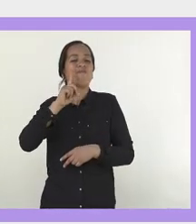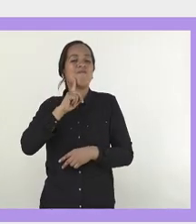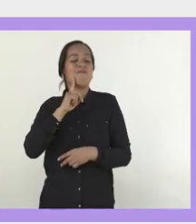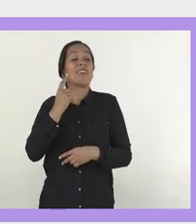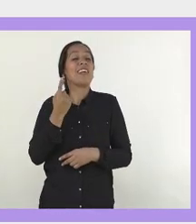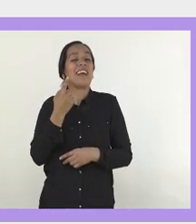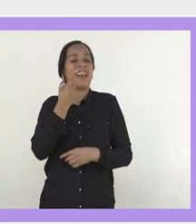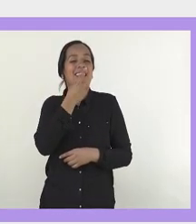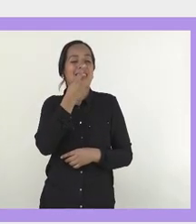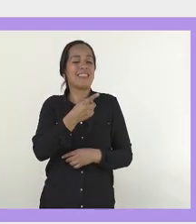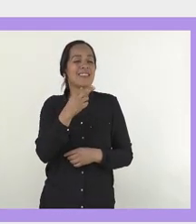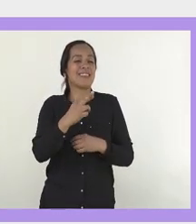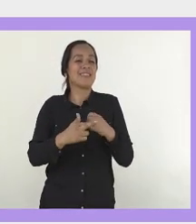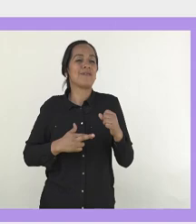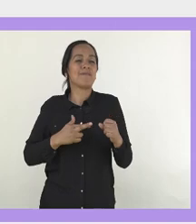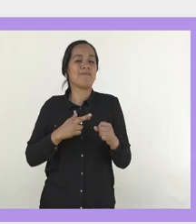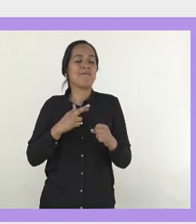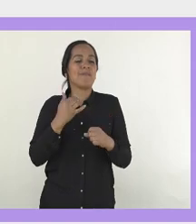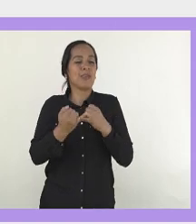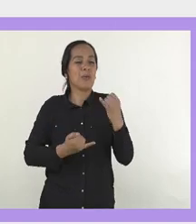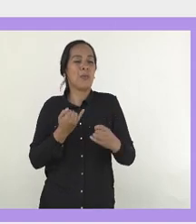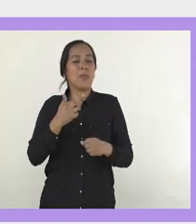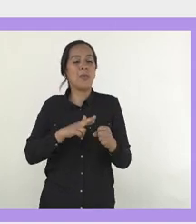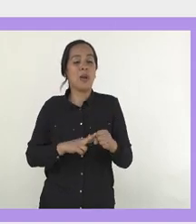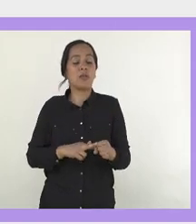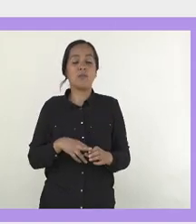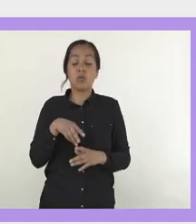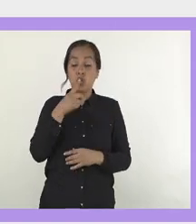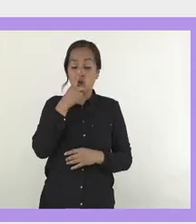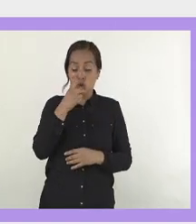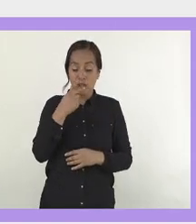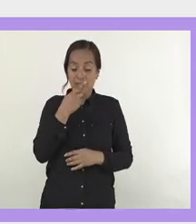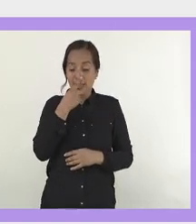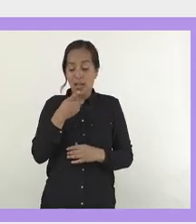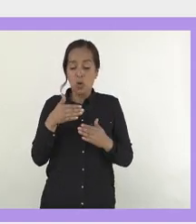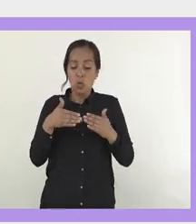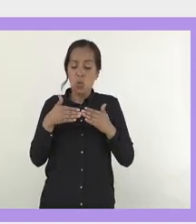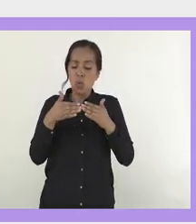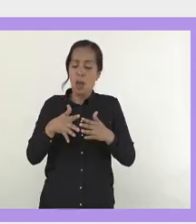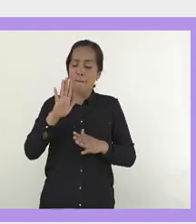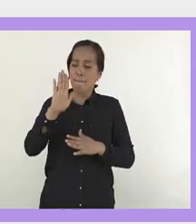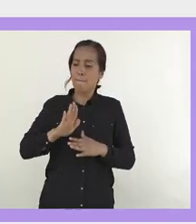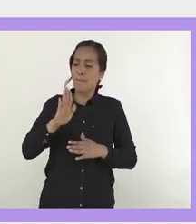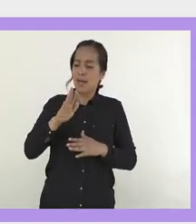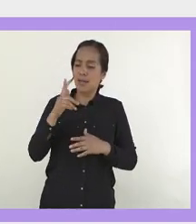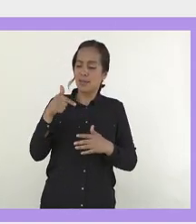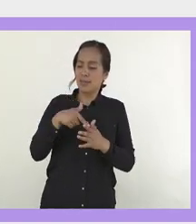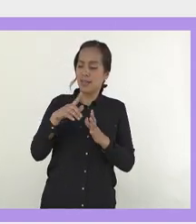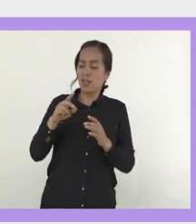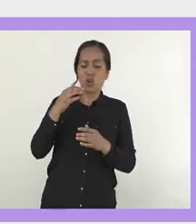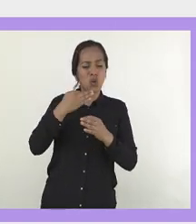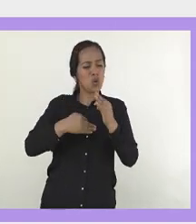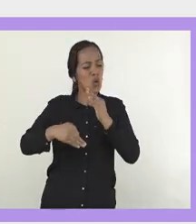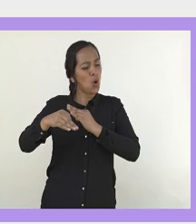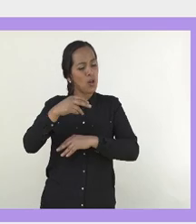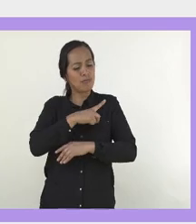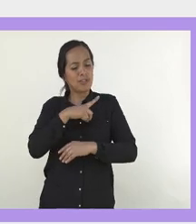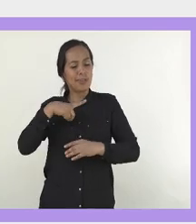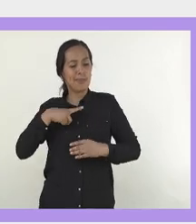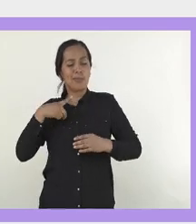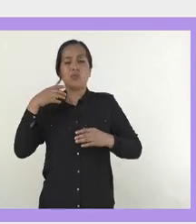hijo yo les diría que esto es un barco de todos todos desde nuestras trincheras tenemos que estar trabajando